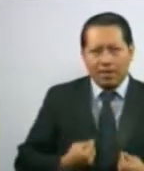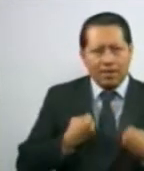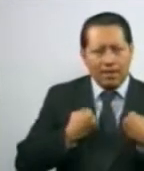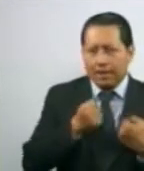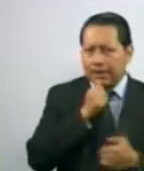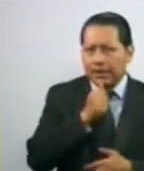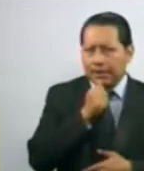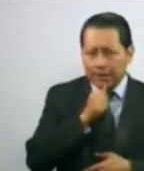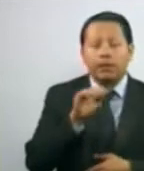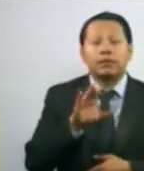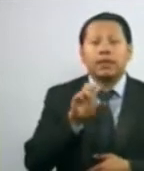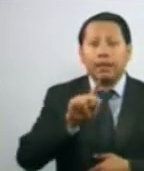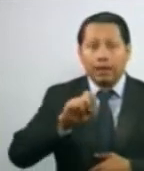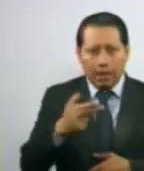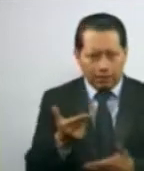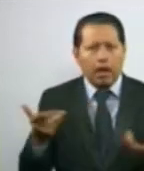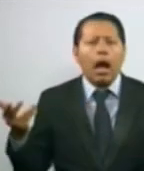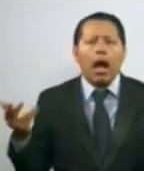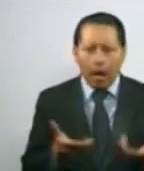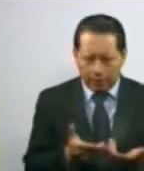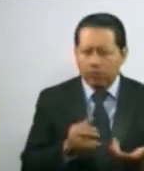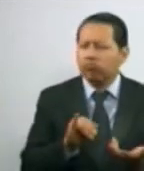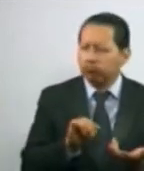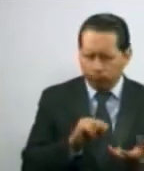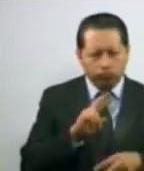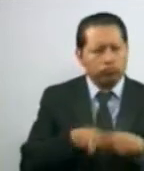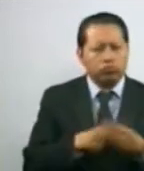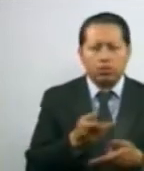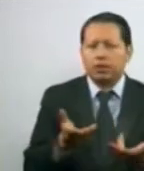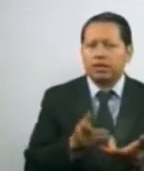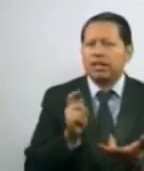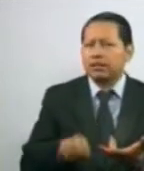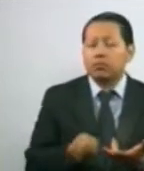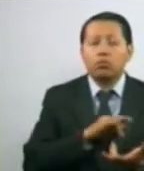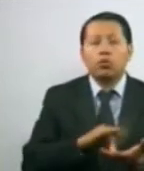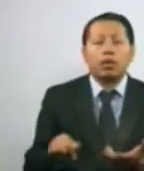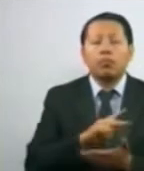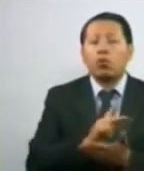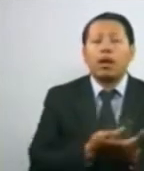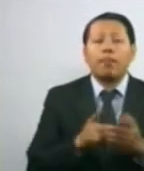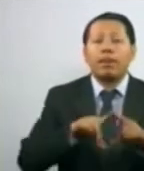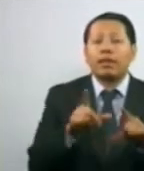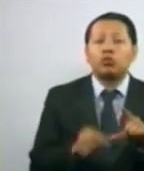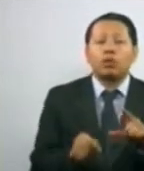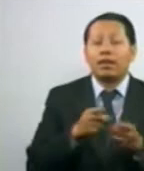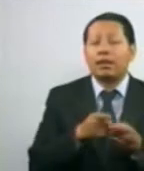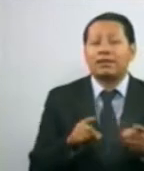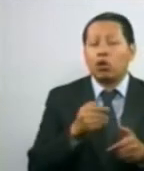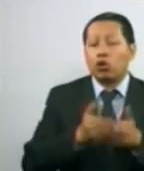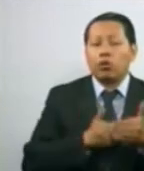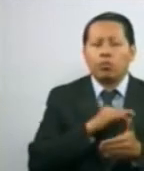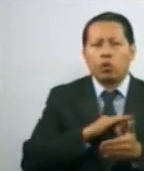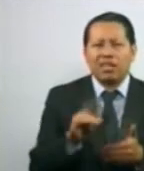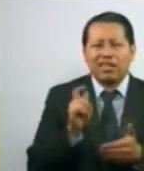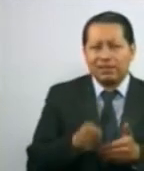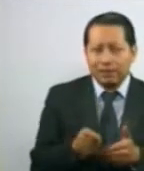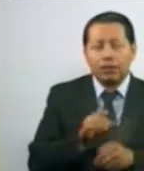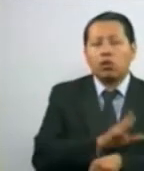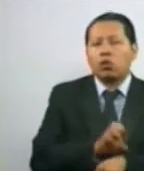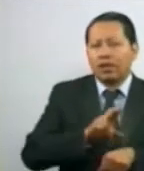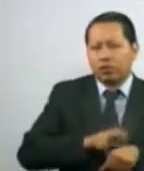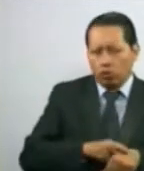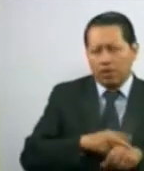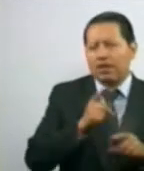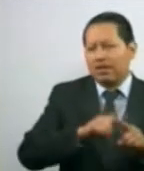La CNDH ha tomado acciones concretas al respecto, poniendo un plan nacional de desarrollo que propicie la coordinación entre órdenes de